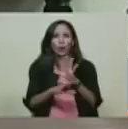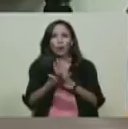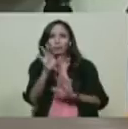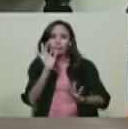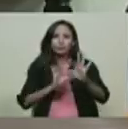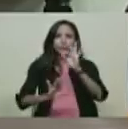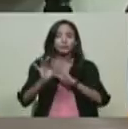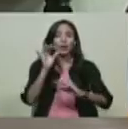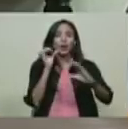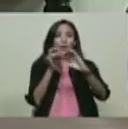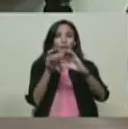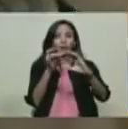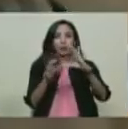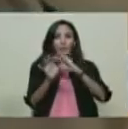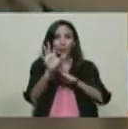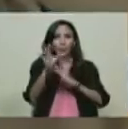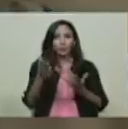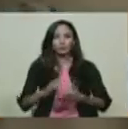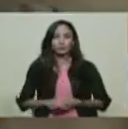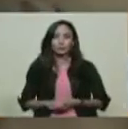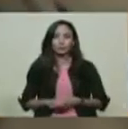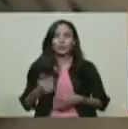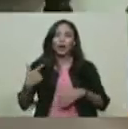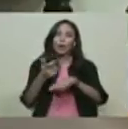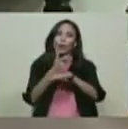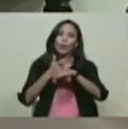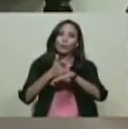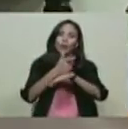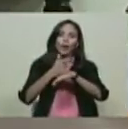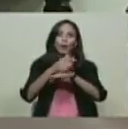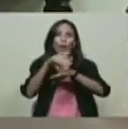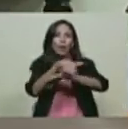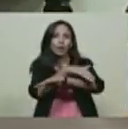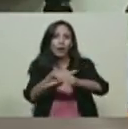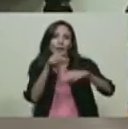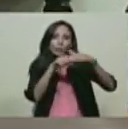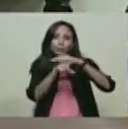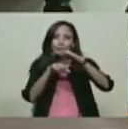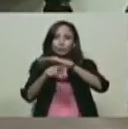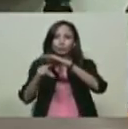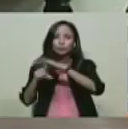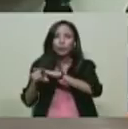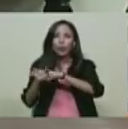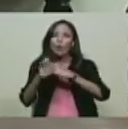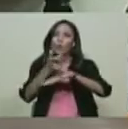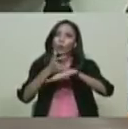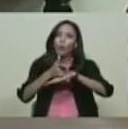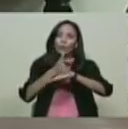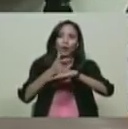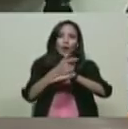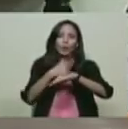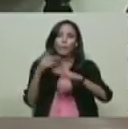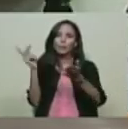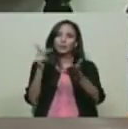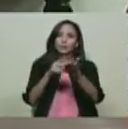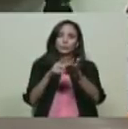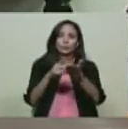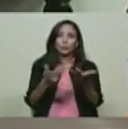de la patria, gobierno popular, gobierno de calle, no hay un gobierno más popular, más